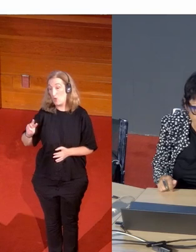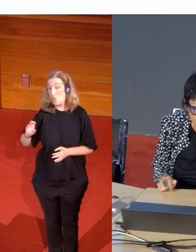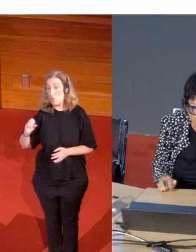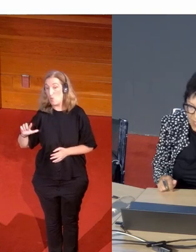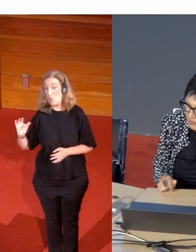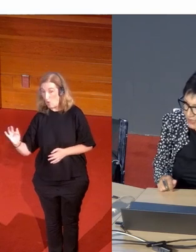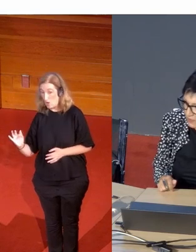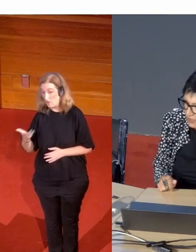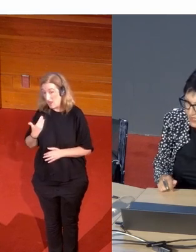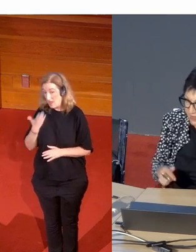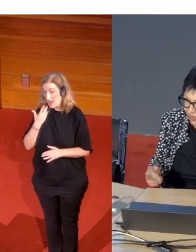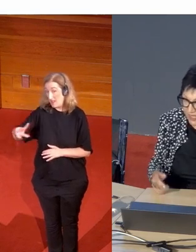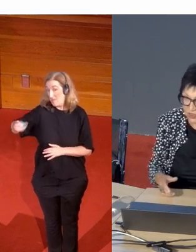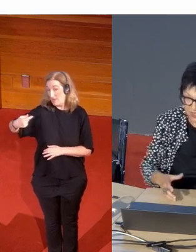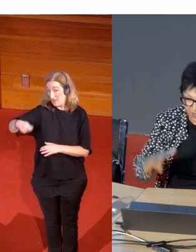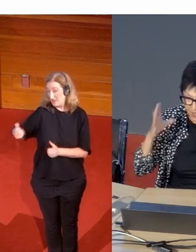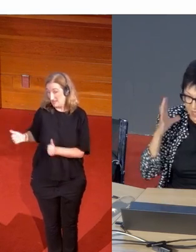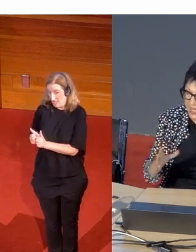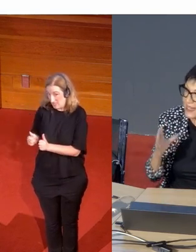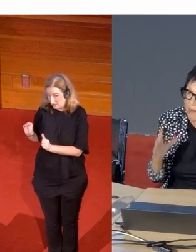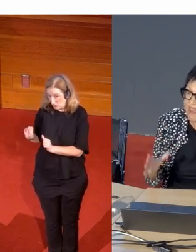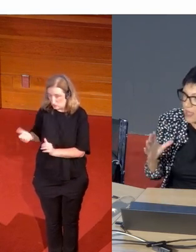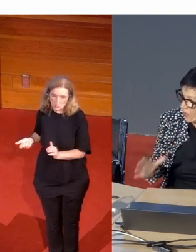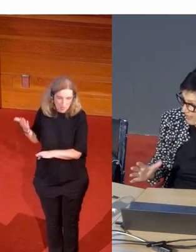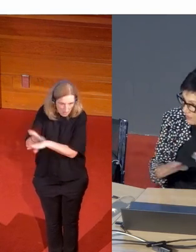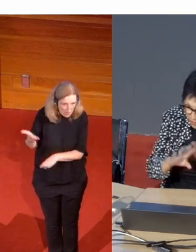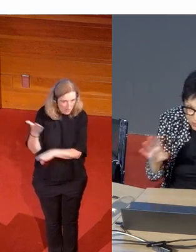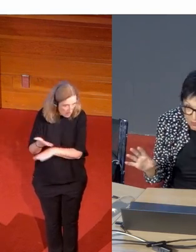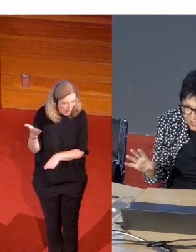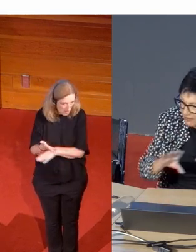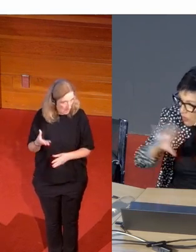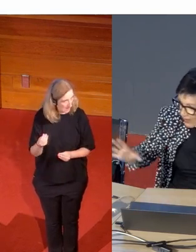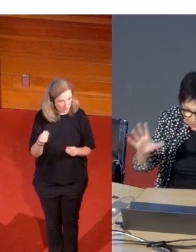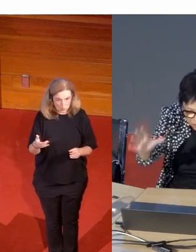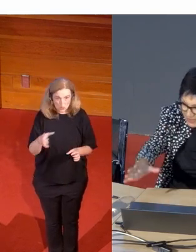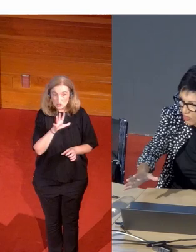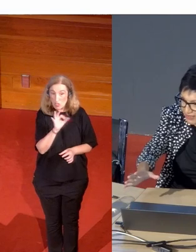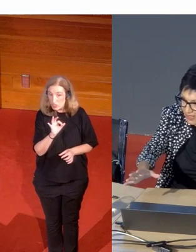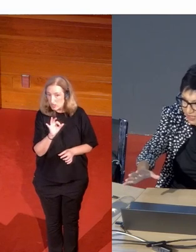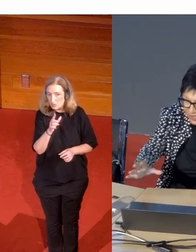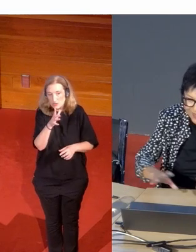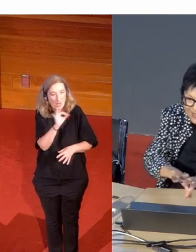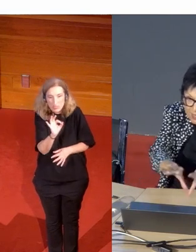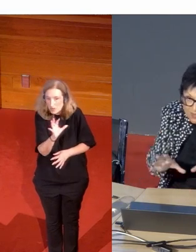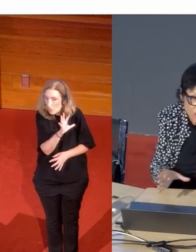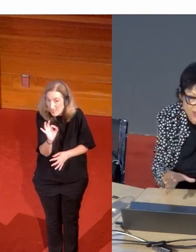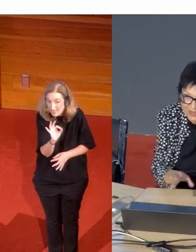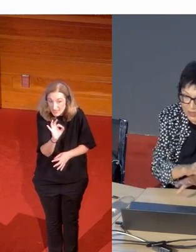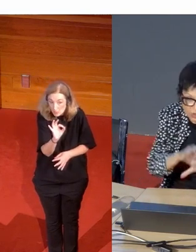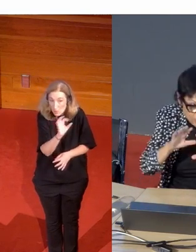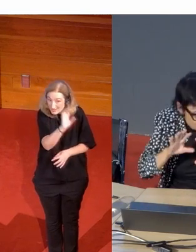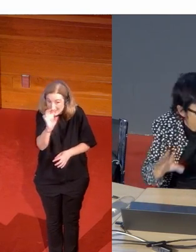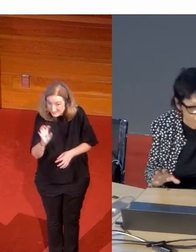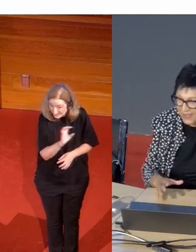el el aspirante a vicepresidente de conella entonces en esa media docena porque no son más de 50 son media docena en esa media